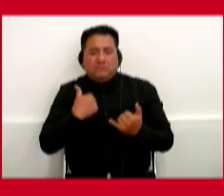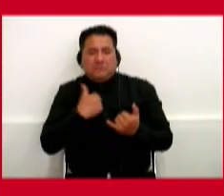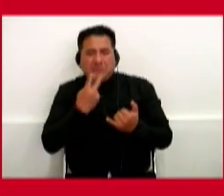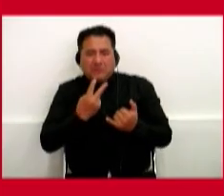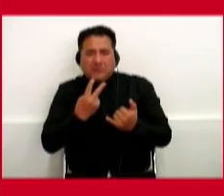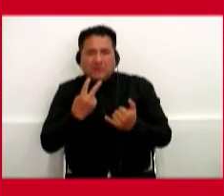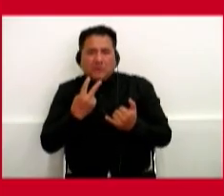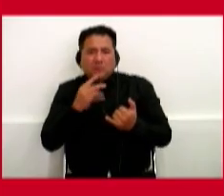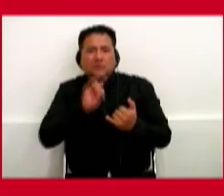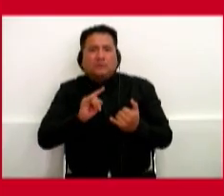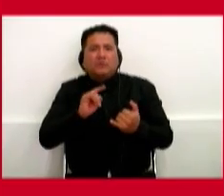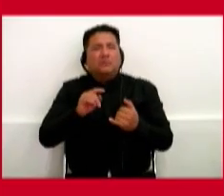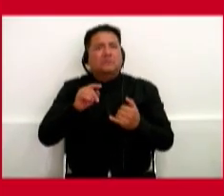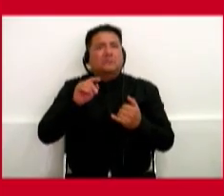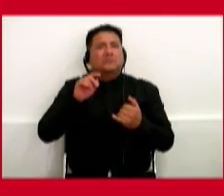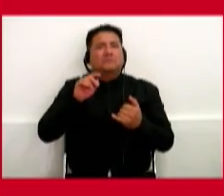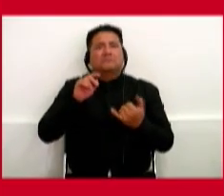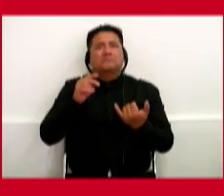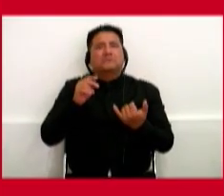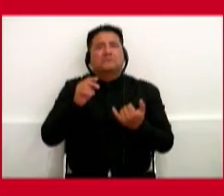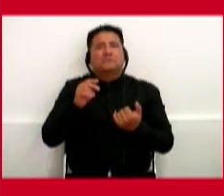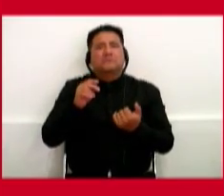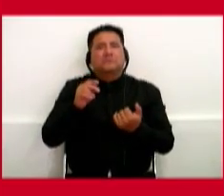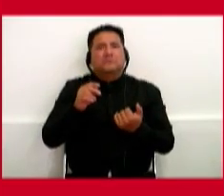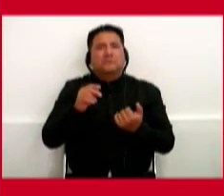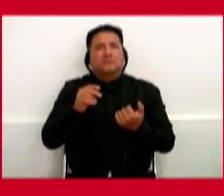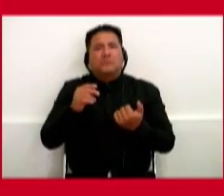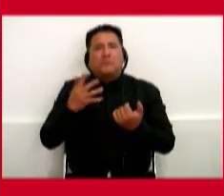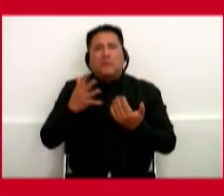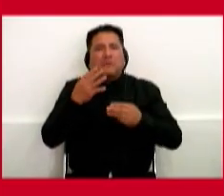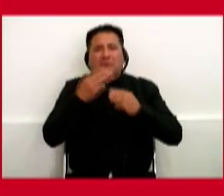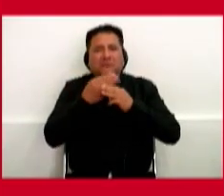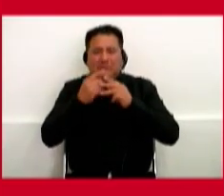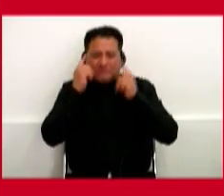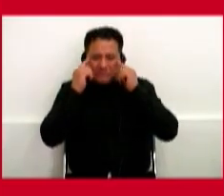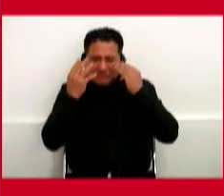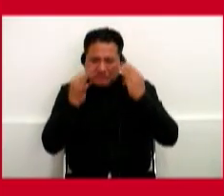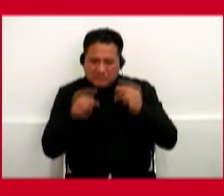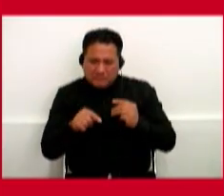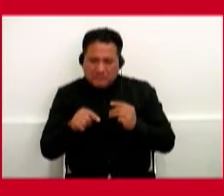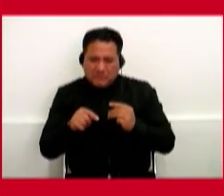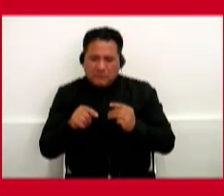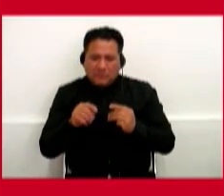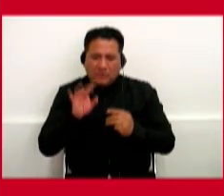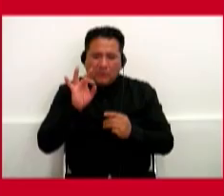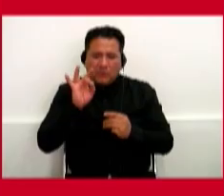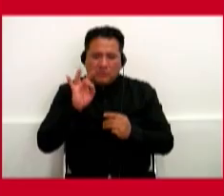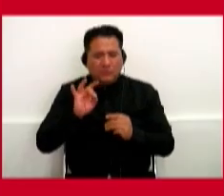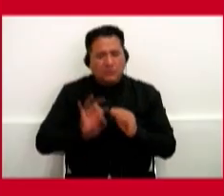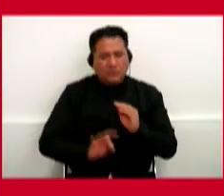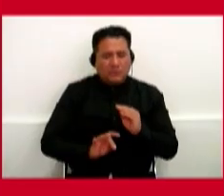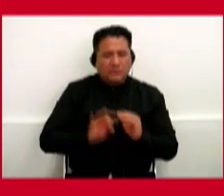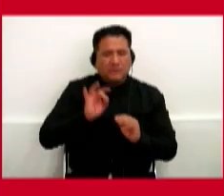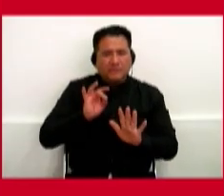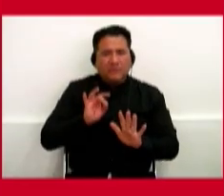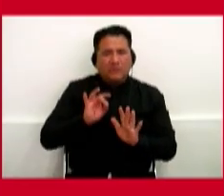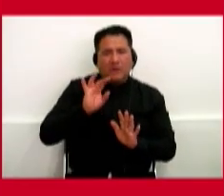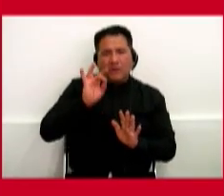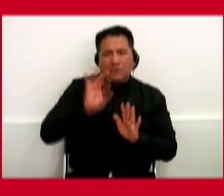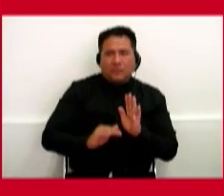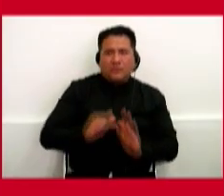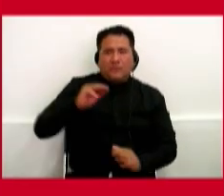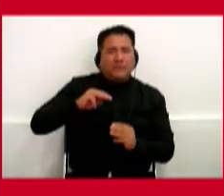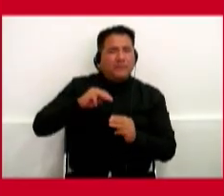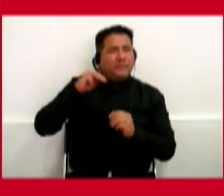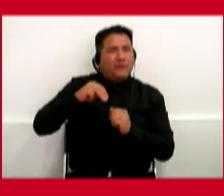pies. El cálculo matemático fue teórico a 8,5 metros, nos dio un resultado de 241